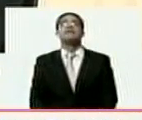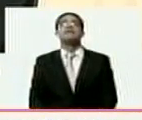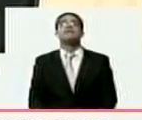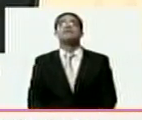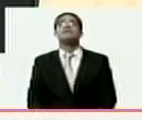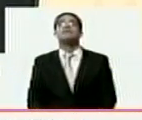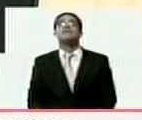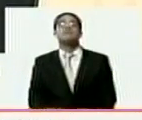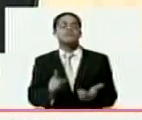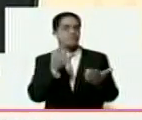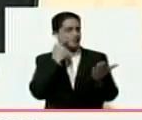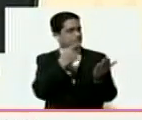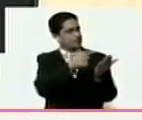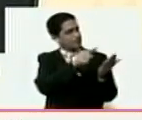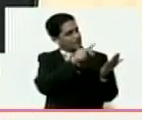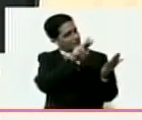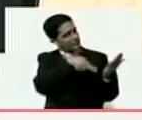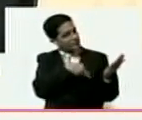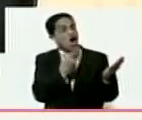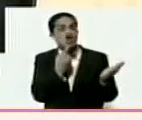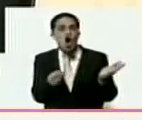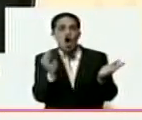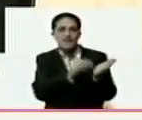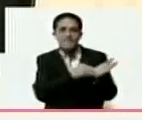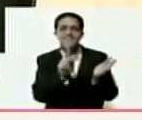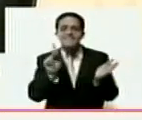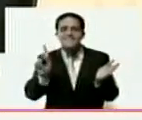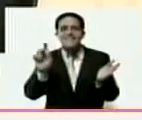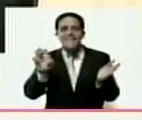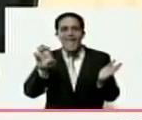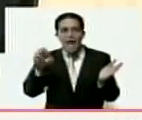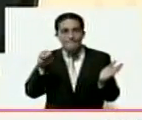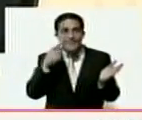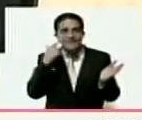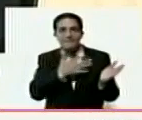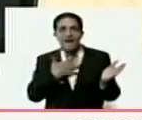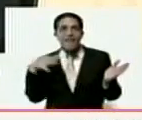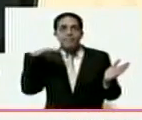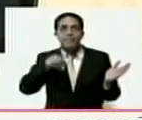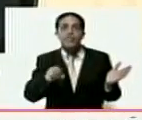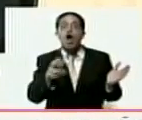Y de nuevo el señor Kemp, el oro venezolano.